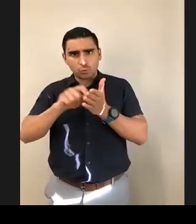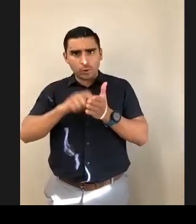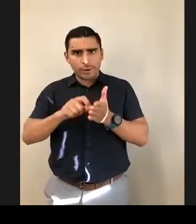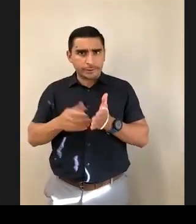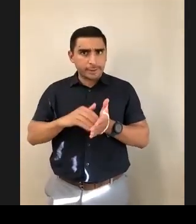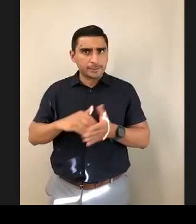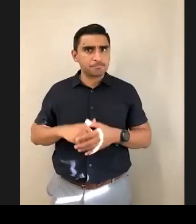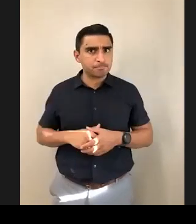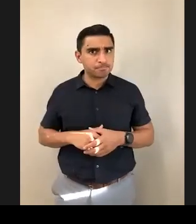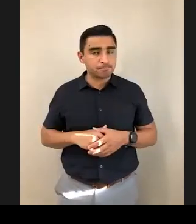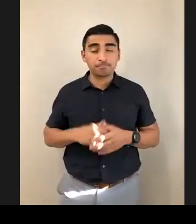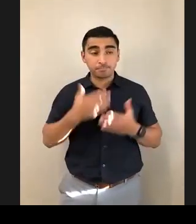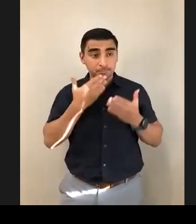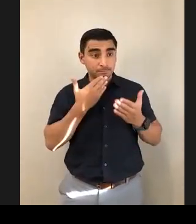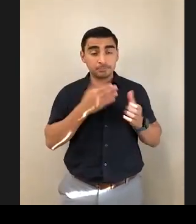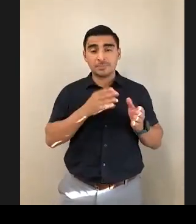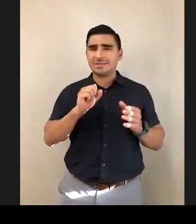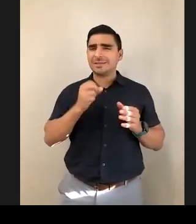en el futuro.